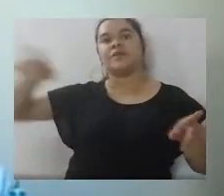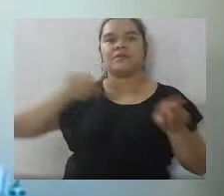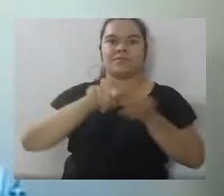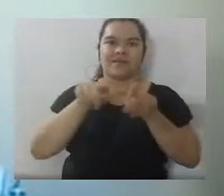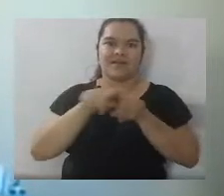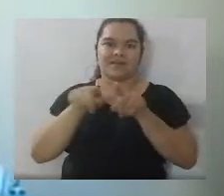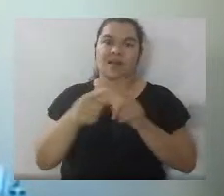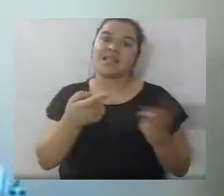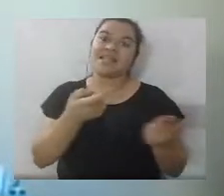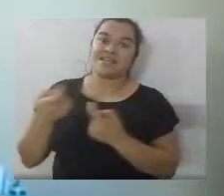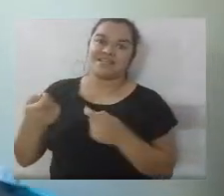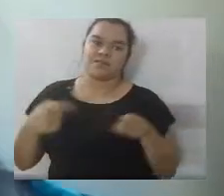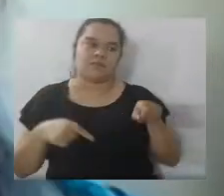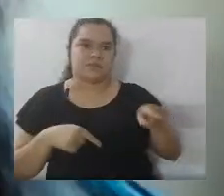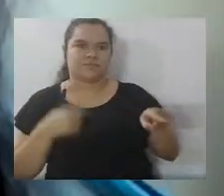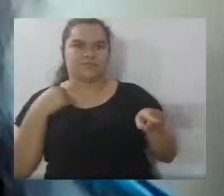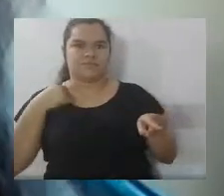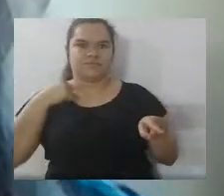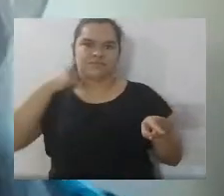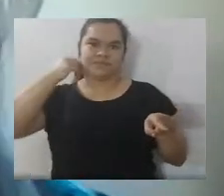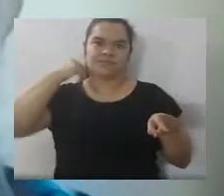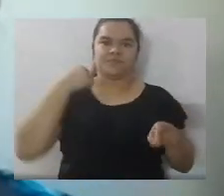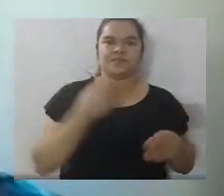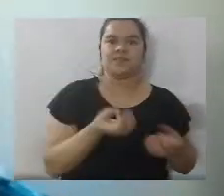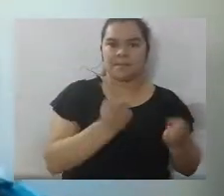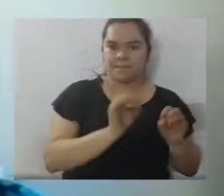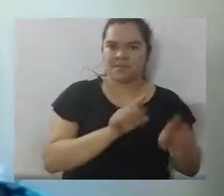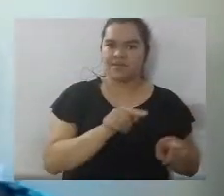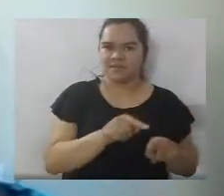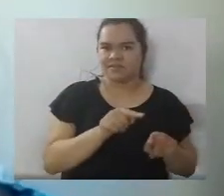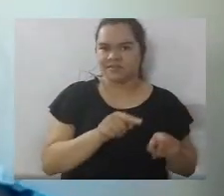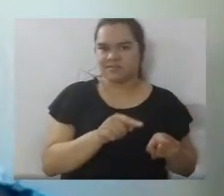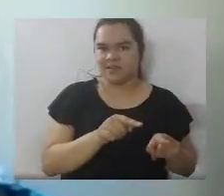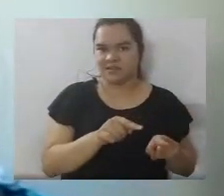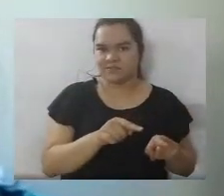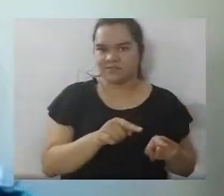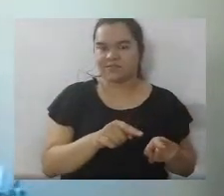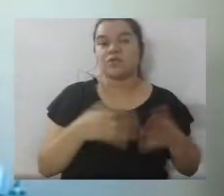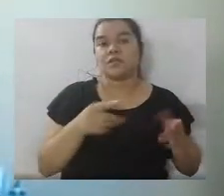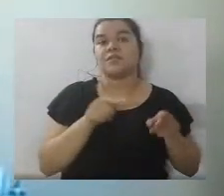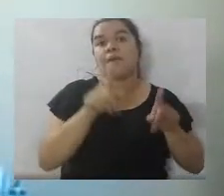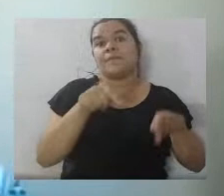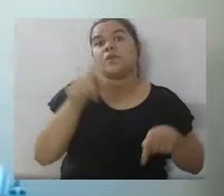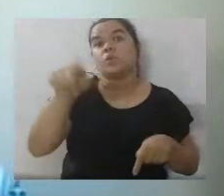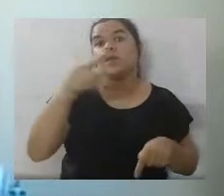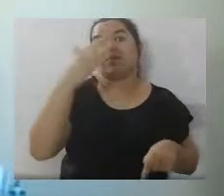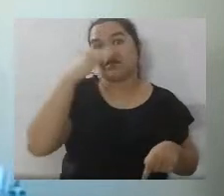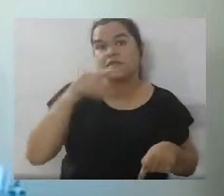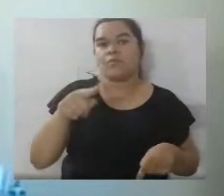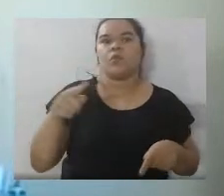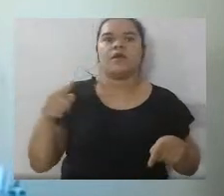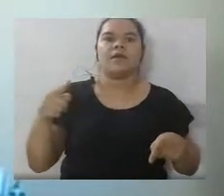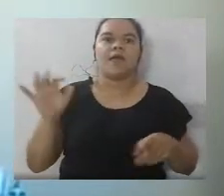sino también para tener un control y seguimiento de sus propias actividades académicas a través del CIU